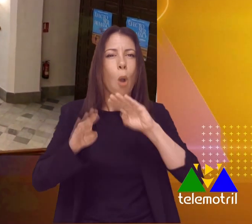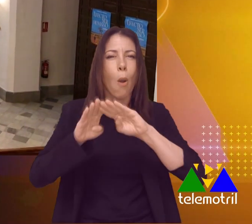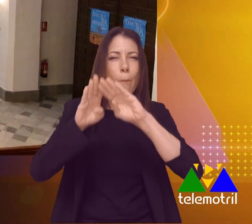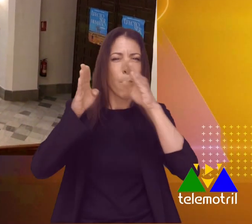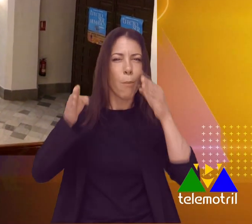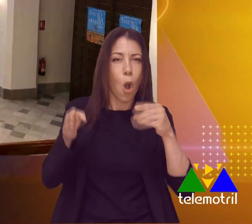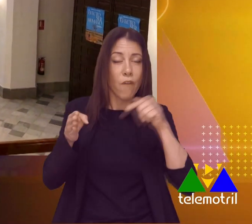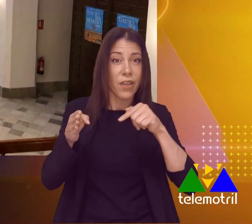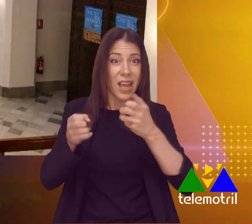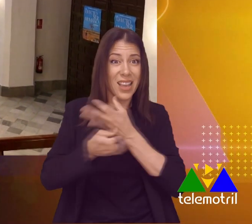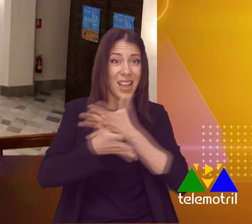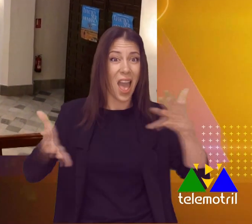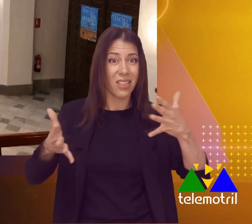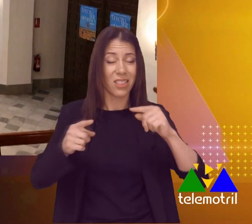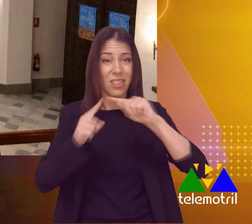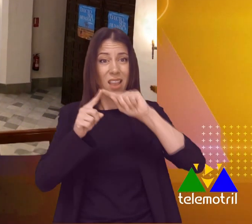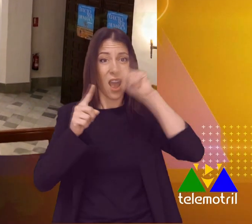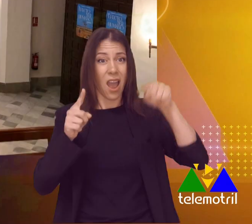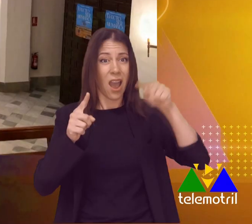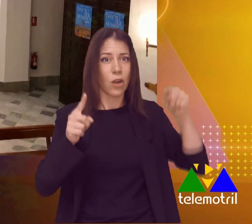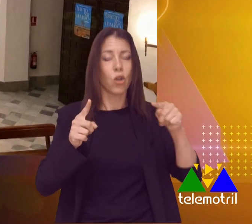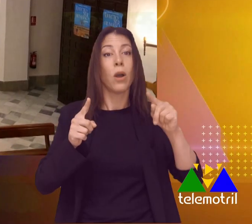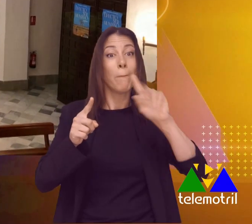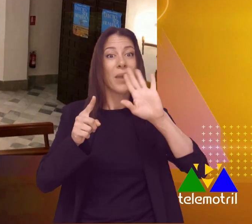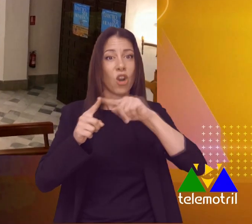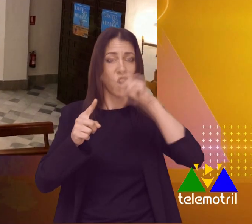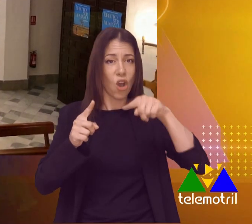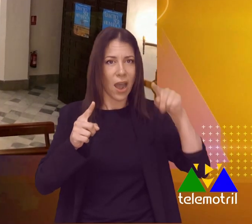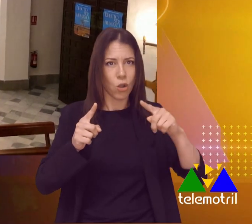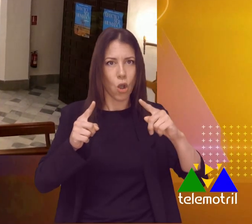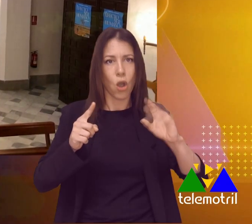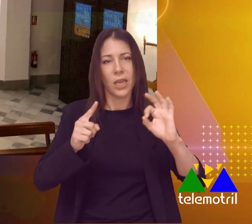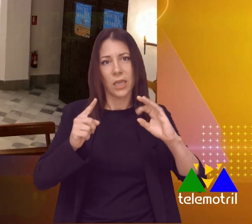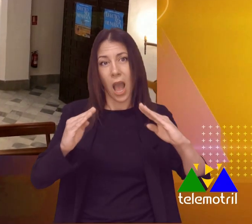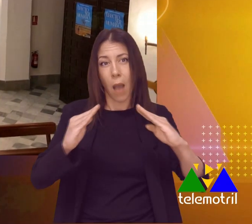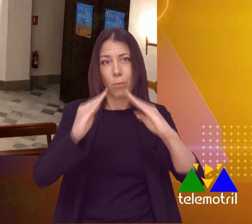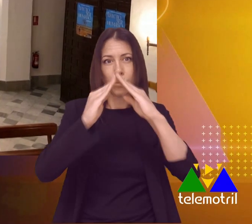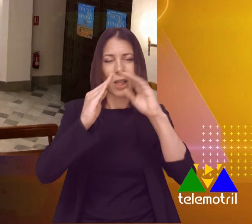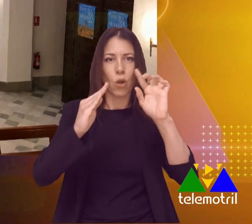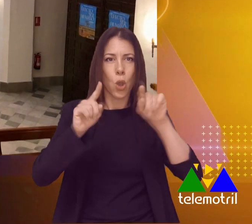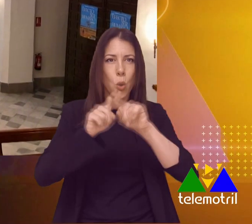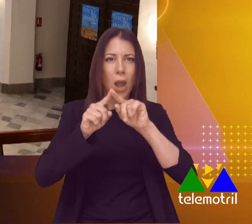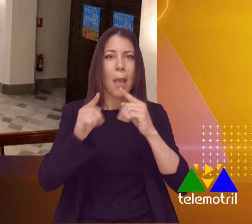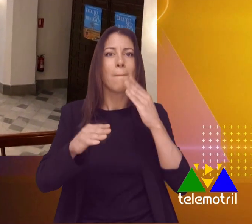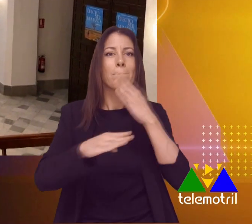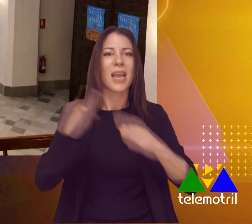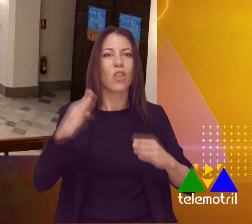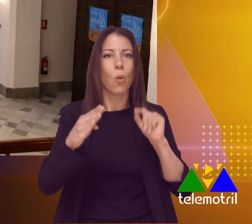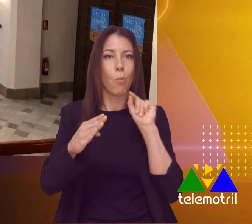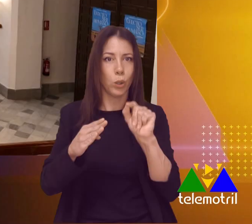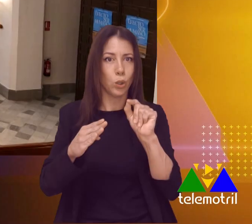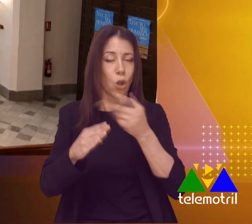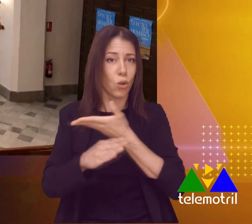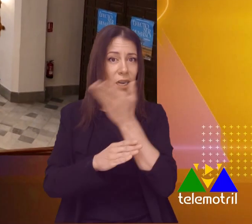con esos grandes arcos fajones que son ya de medio punto en vez de apuntados como son el resto de la iglesia. Correcto. Es decir,